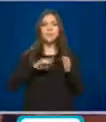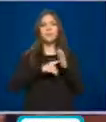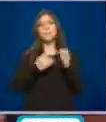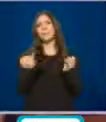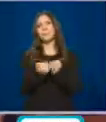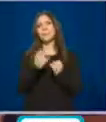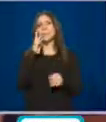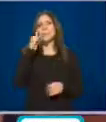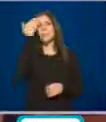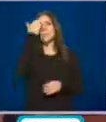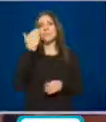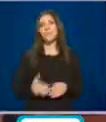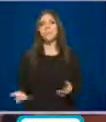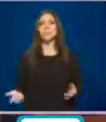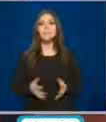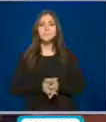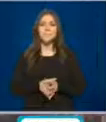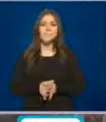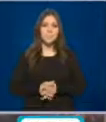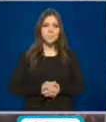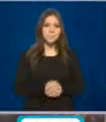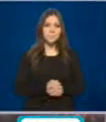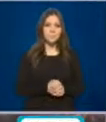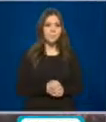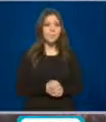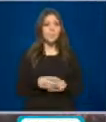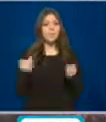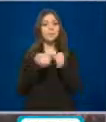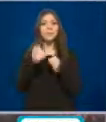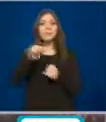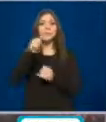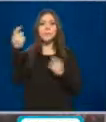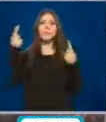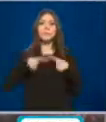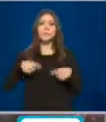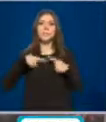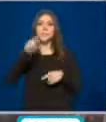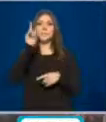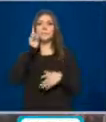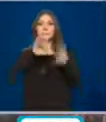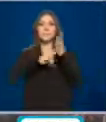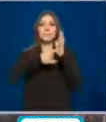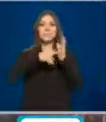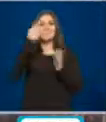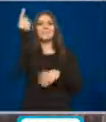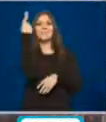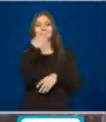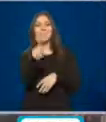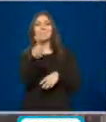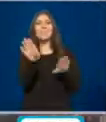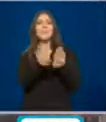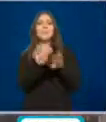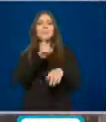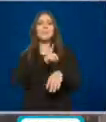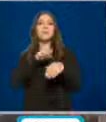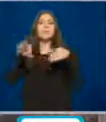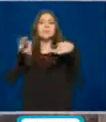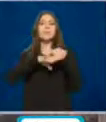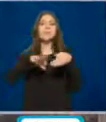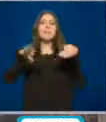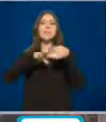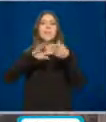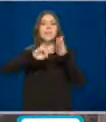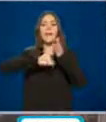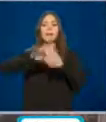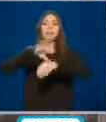hora, exacto. Pues pero también vamos a ver a aquellos que no necesariamente ven la hora, sino simple y sencillamente se están acomodando constantemente el